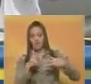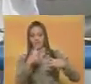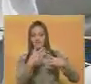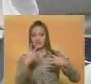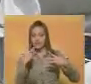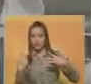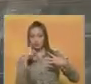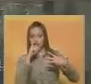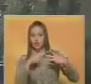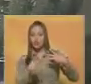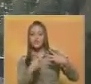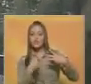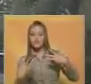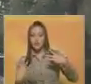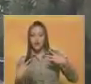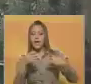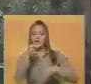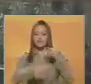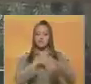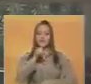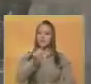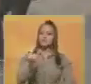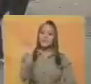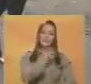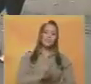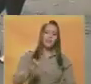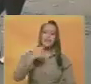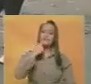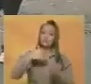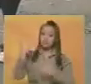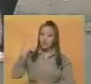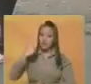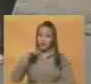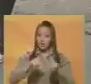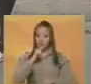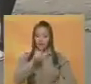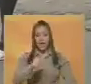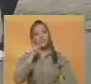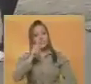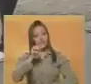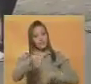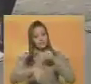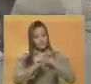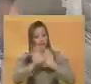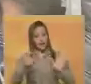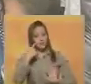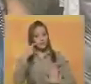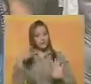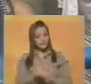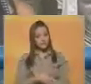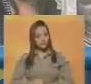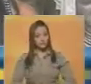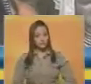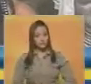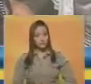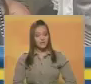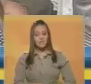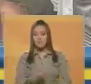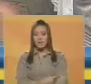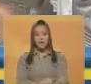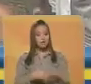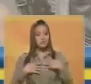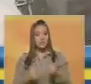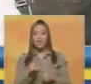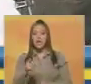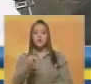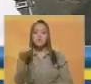y 22 años. Aseguran que las víctimas no presentaban portuario policial. Exigen que se esclarezca el caso. Mi hermano era sano. Ellos lo mataron porque